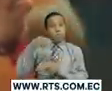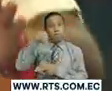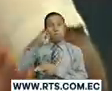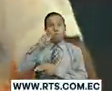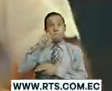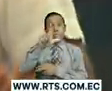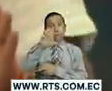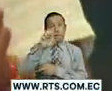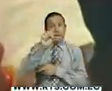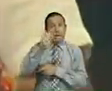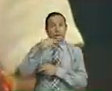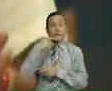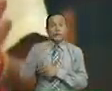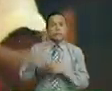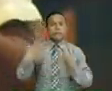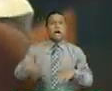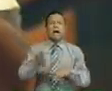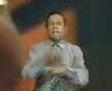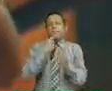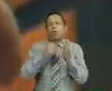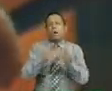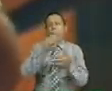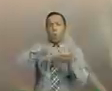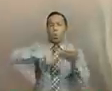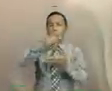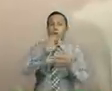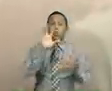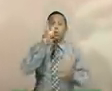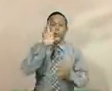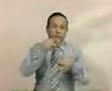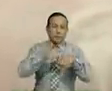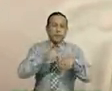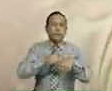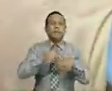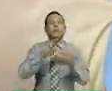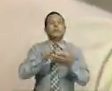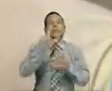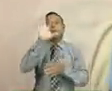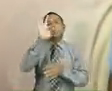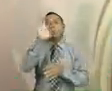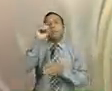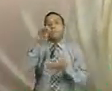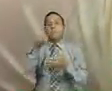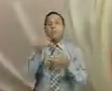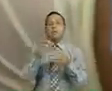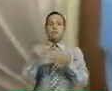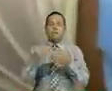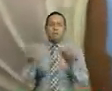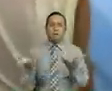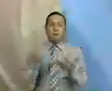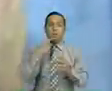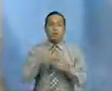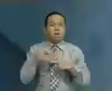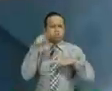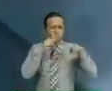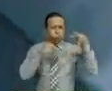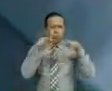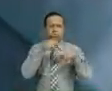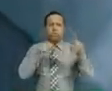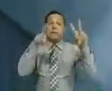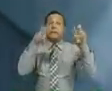al contrato por $90,000 por concepto de proyecciones estadísticas a través de muestreos aleatorios de pruebas rápidas